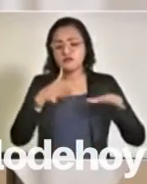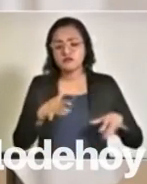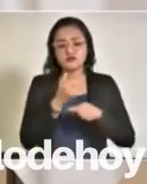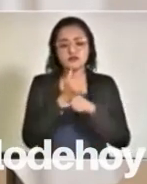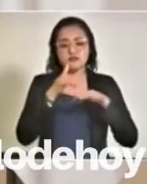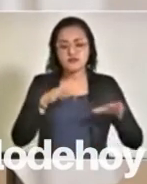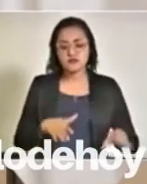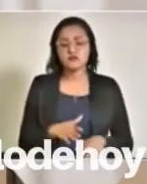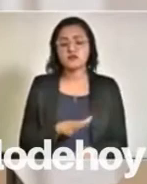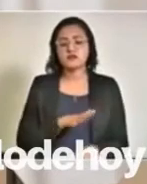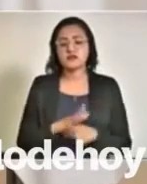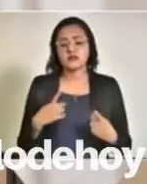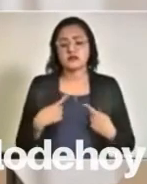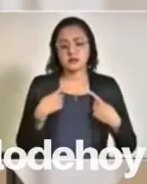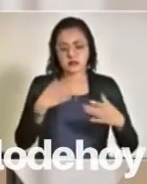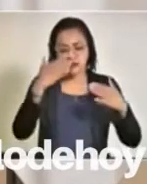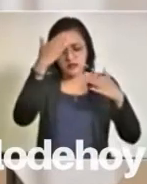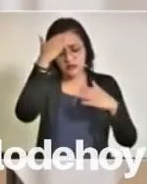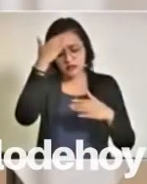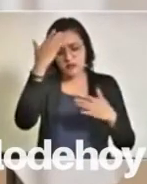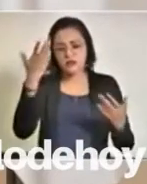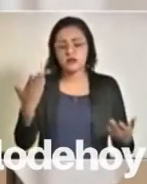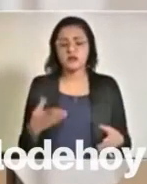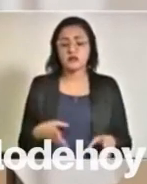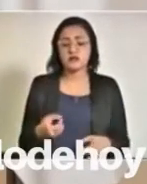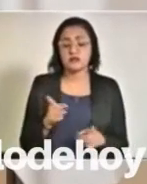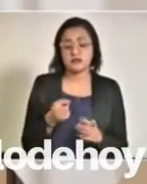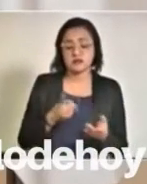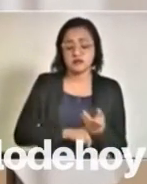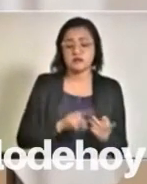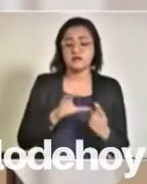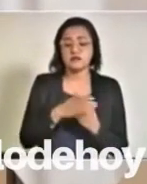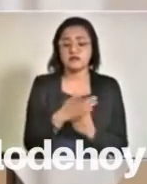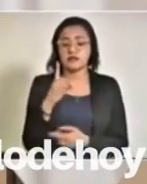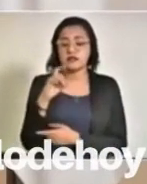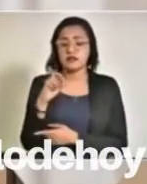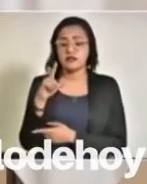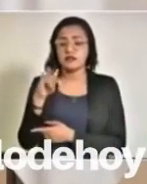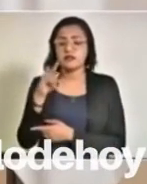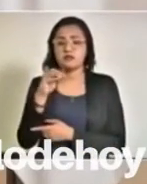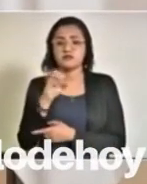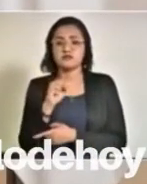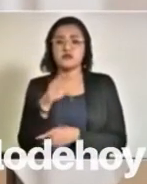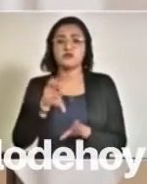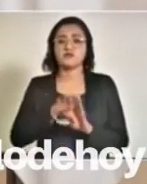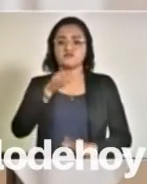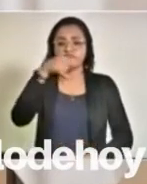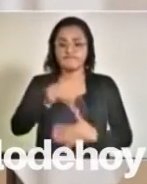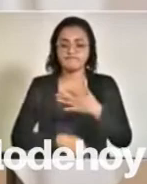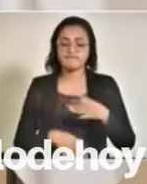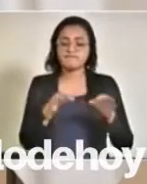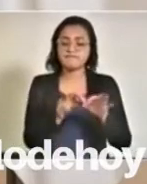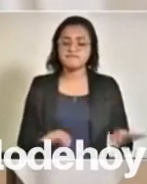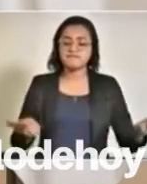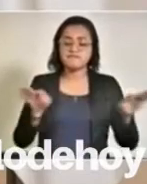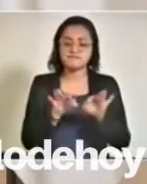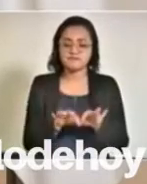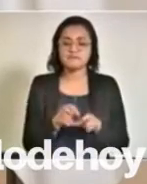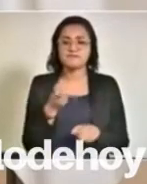los cuales se pueda conocer la comisión de delitos de mayor profundidad de más importancia